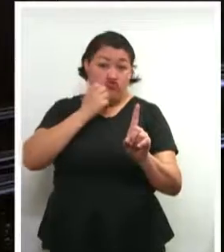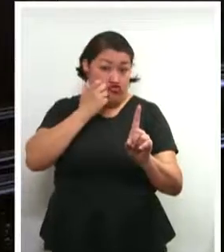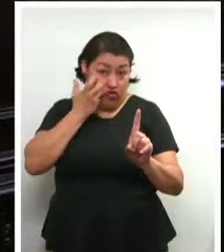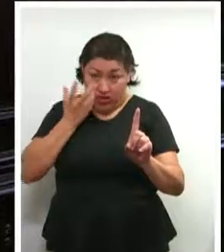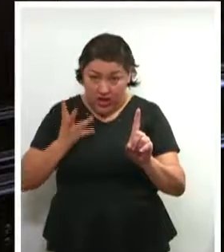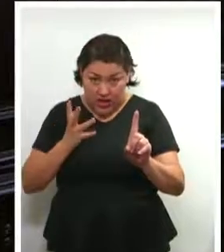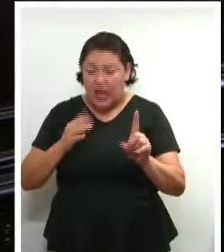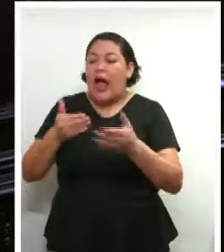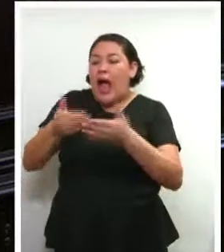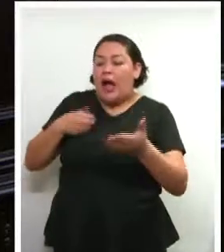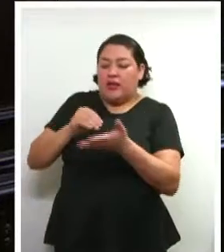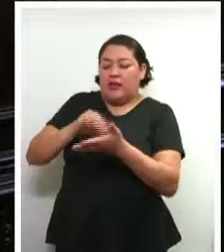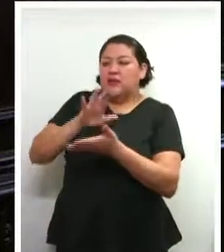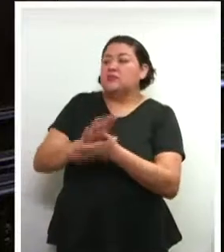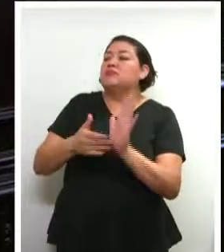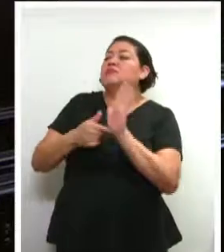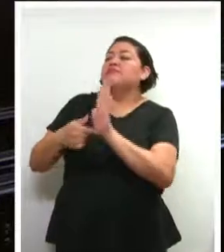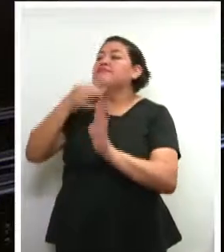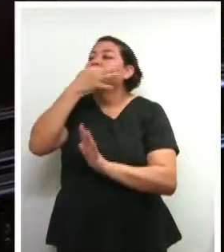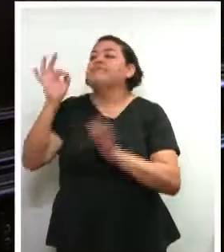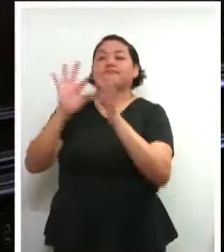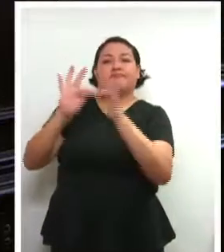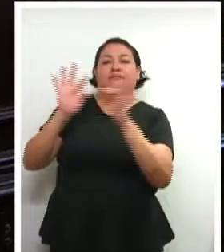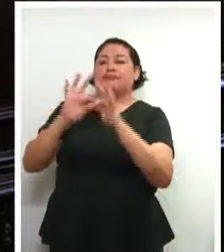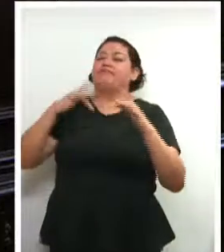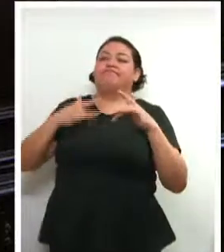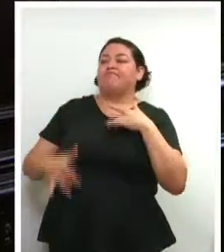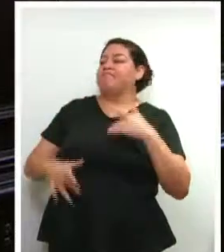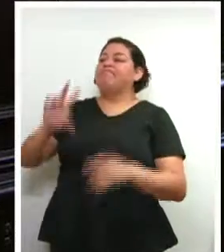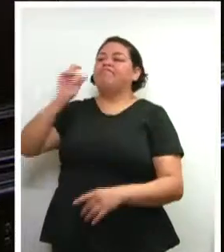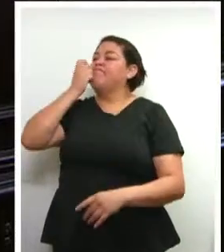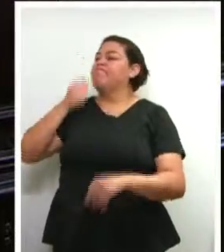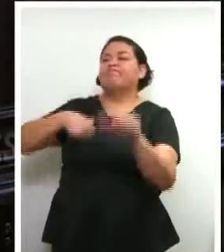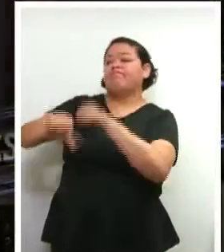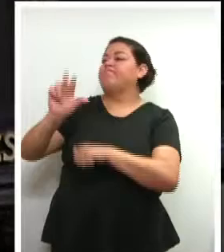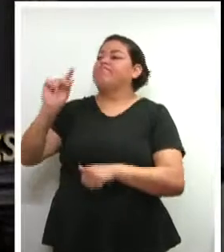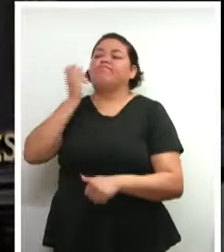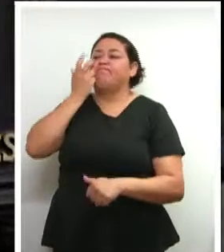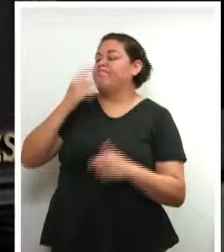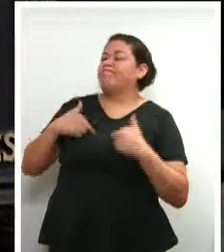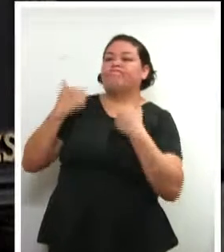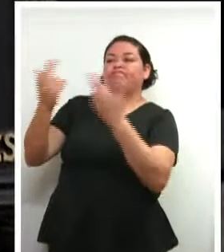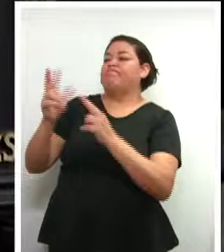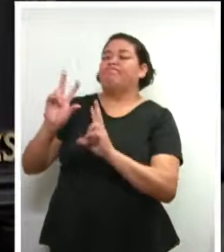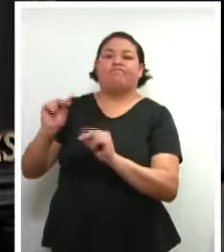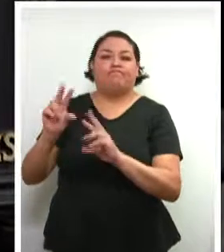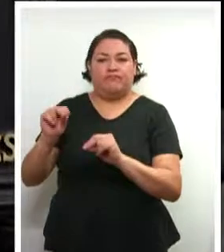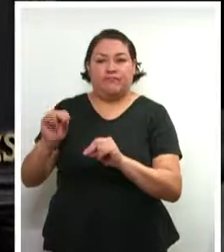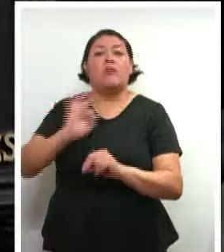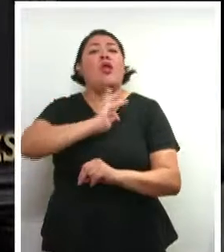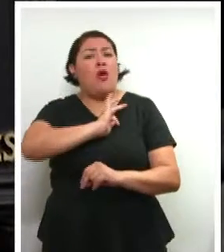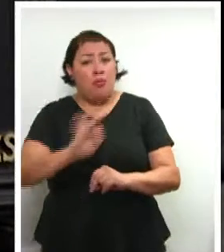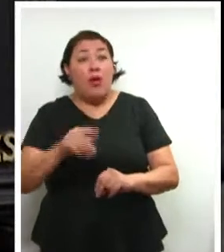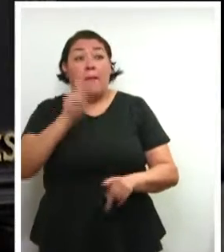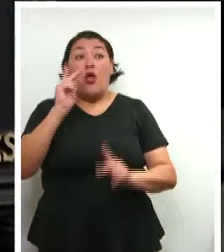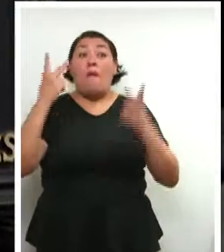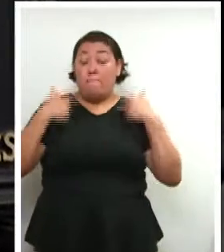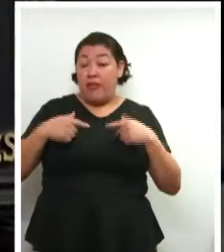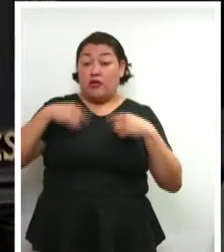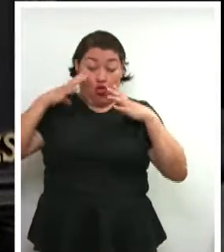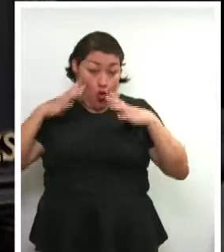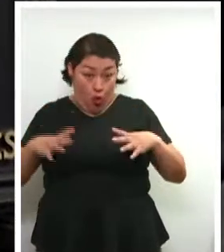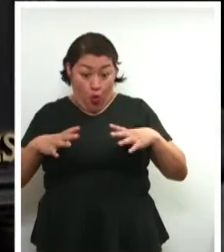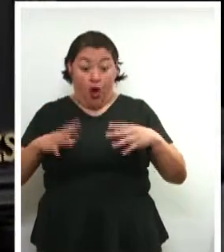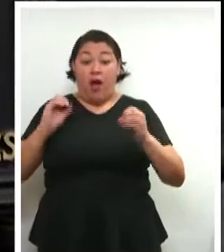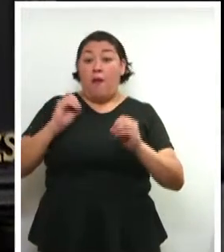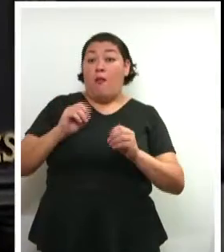lo manifestará por escrito y avisará a sus familiares. La constancia de voluntad contraria a la persona a la donación total o parcial de sus órganos, tejidos y